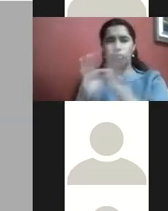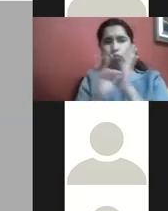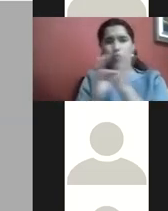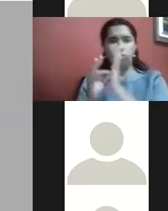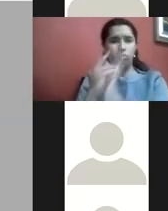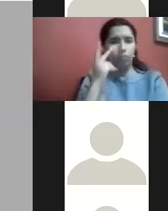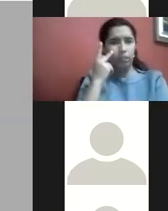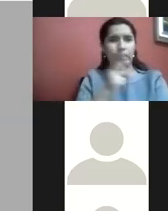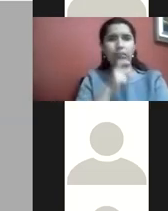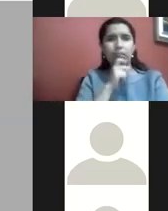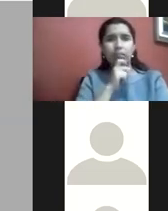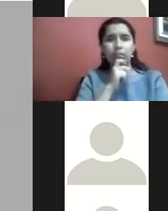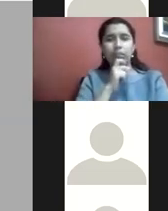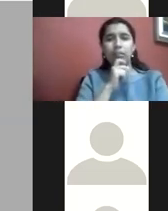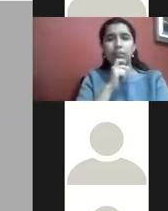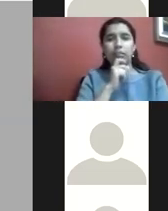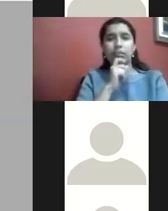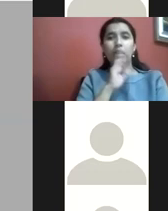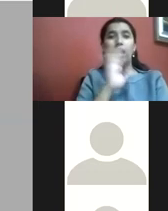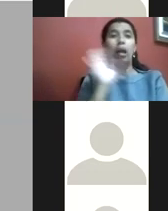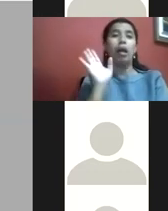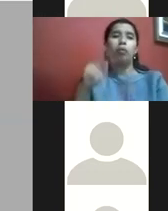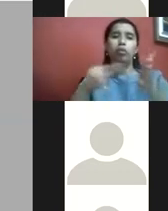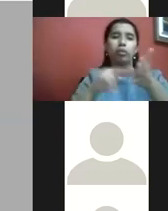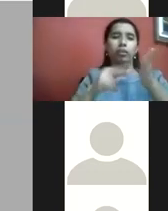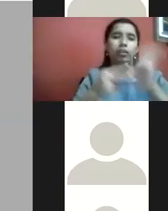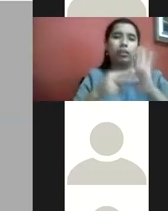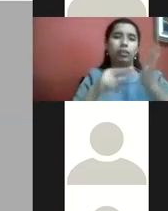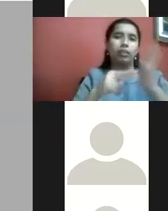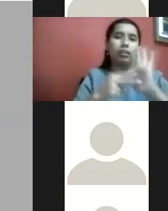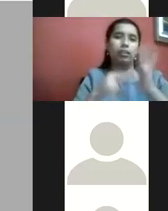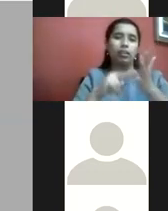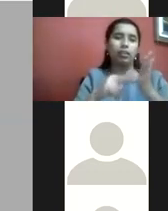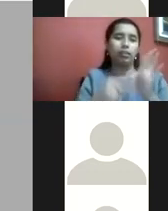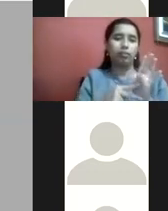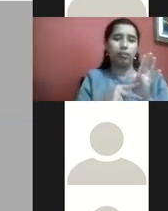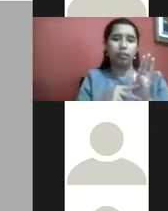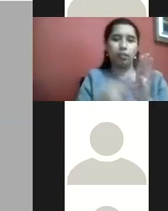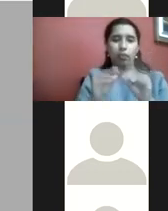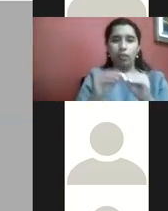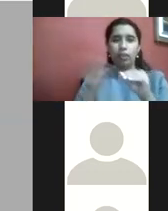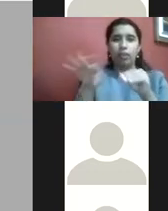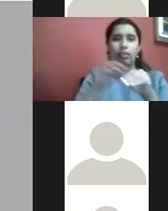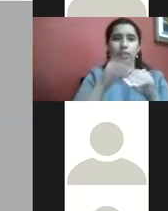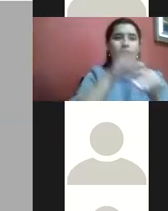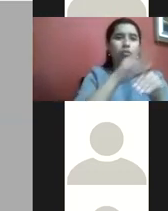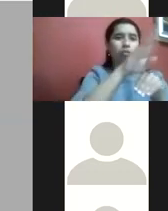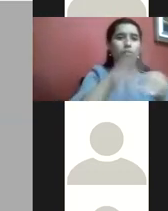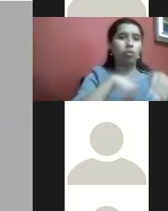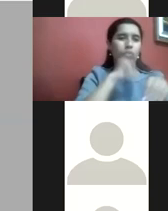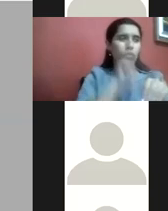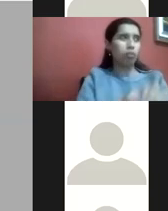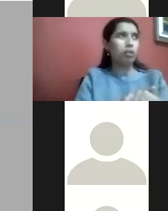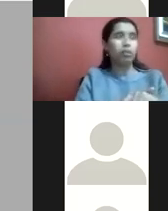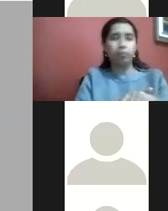pero básicamente esto significa que en una distribución normal, vamos a ver, lo voy a poner